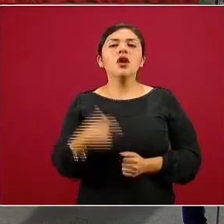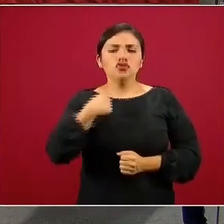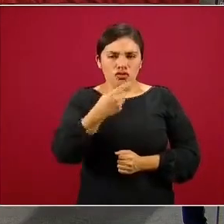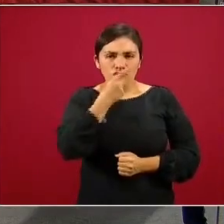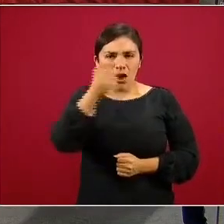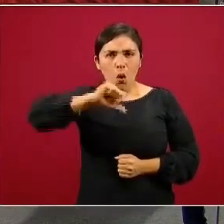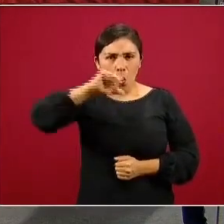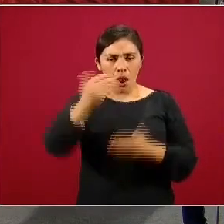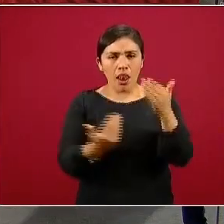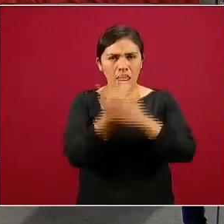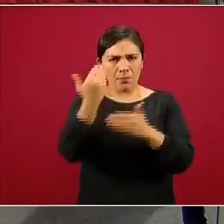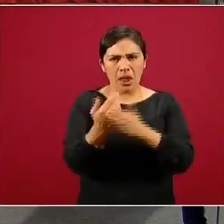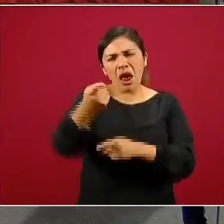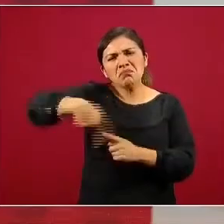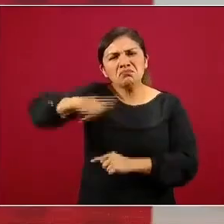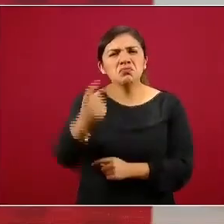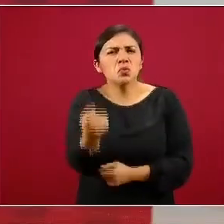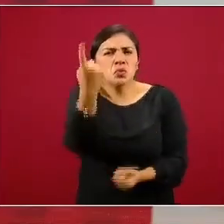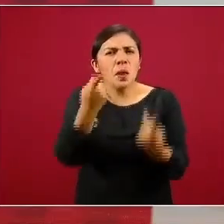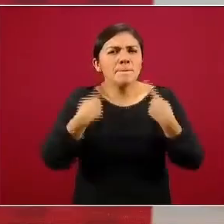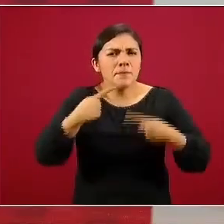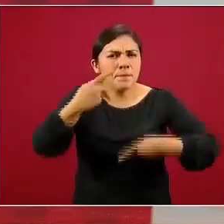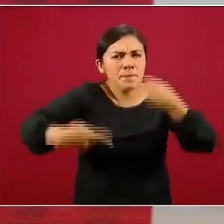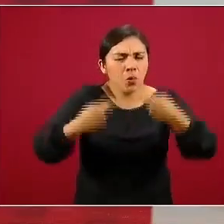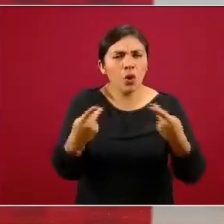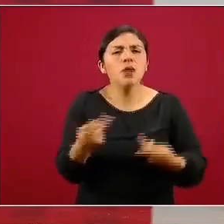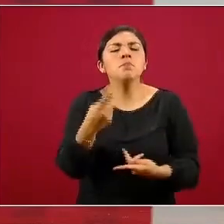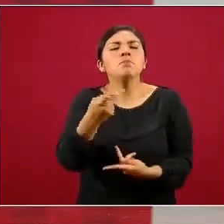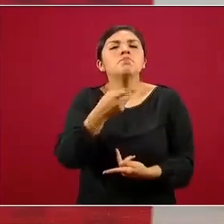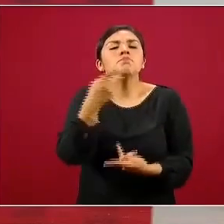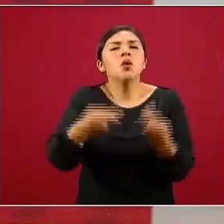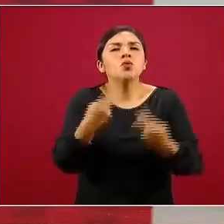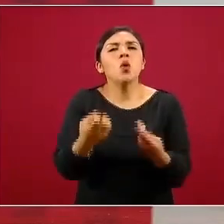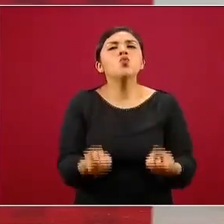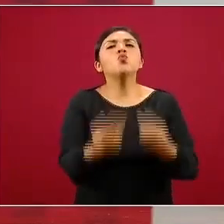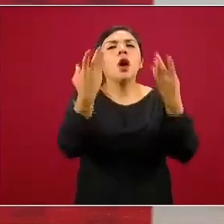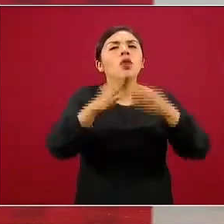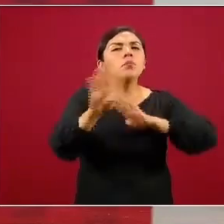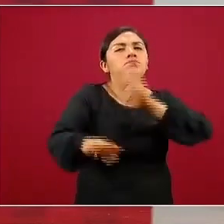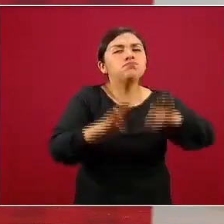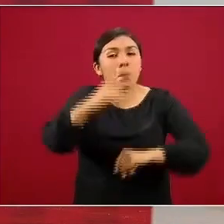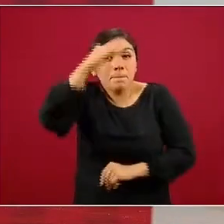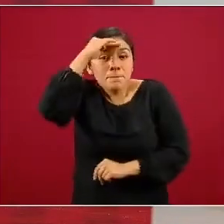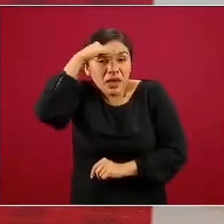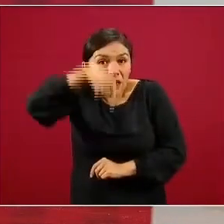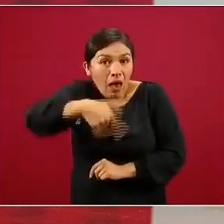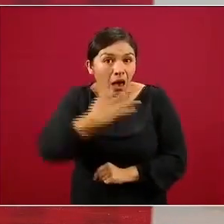Decíamos hoy en la mañana, alguien me preguntaba precisamente sobre eso, sobre el número de decesos que se